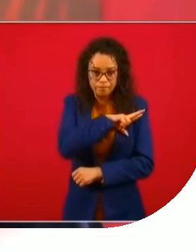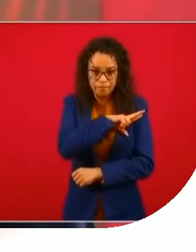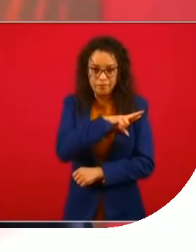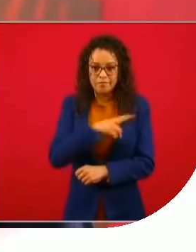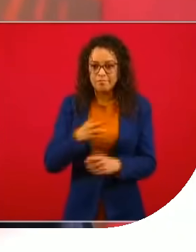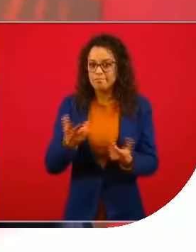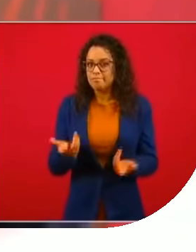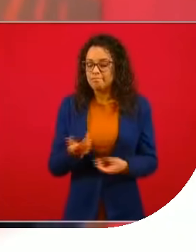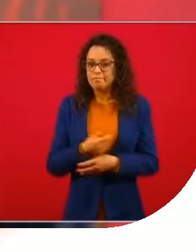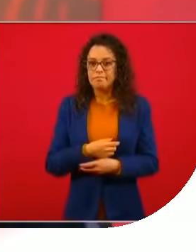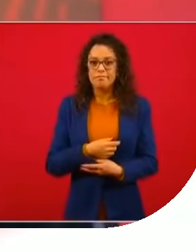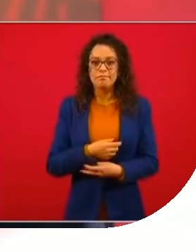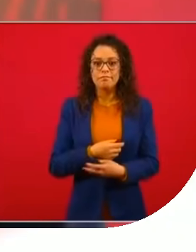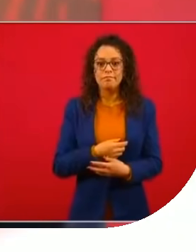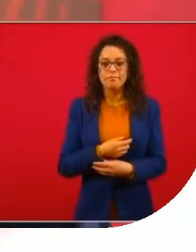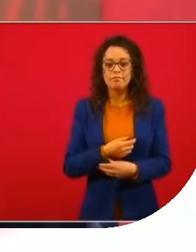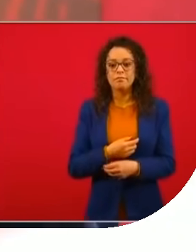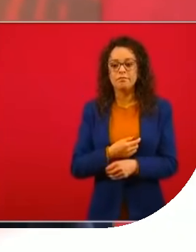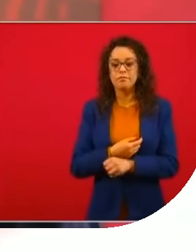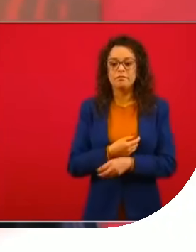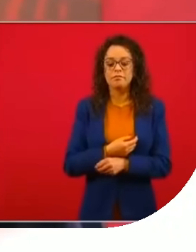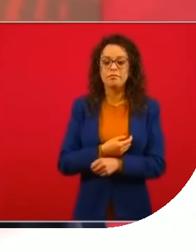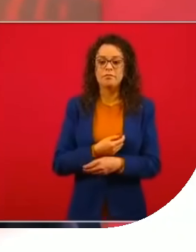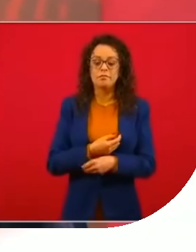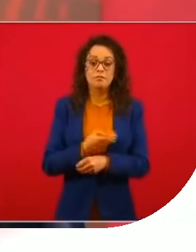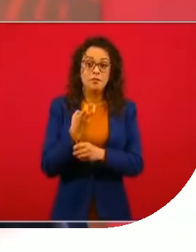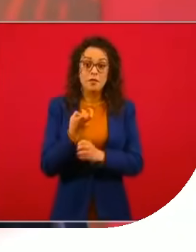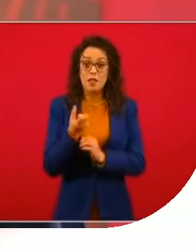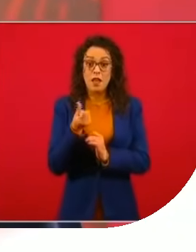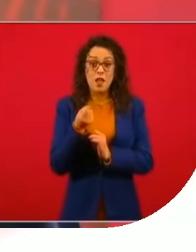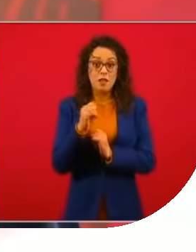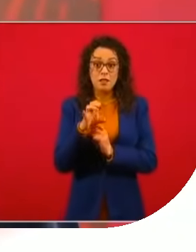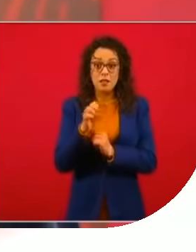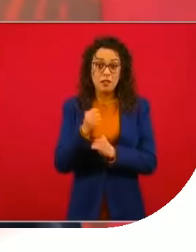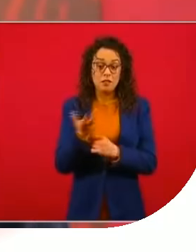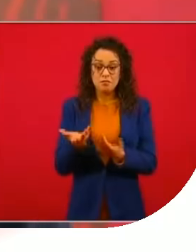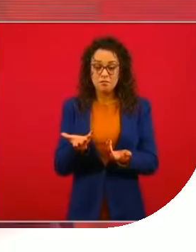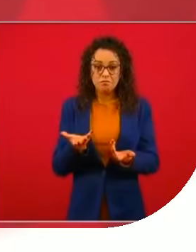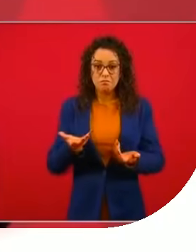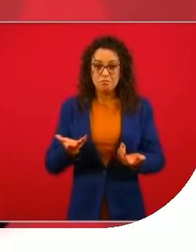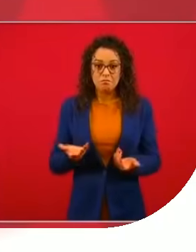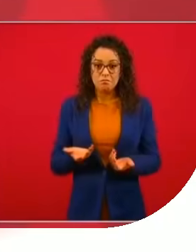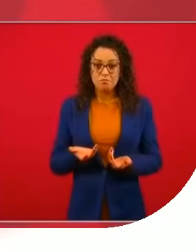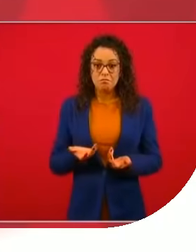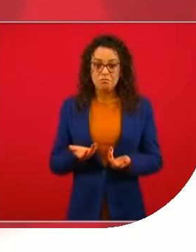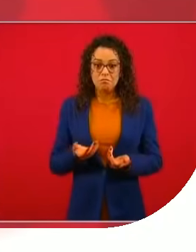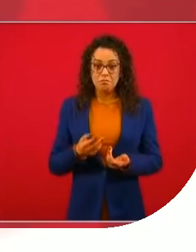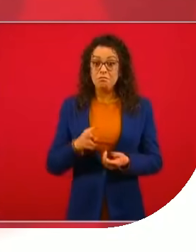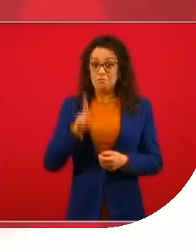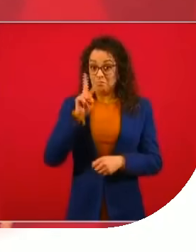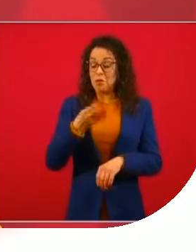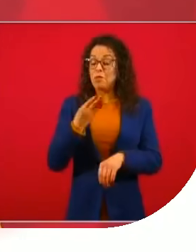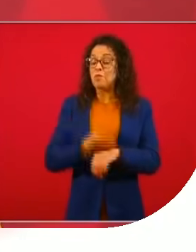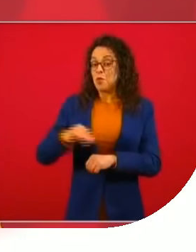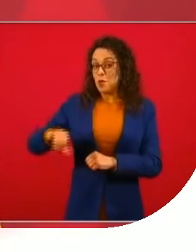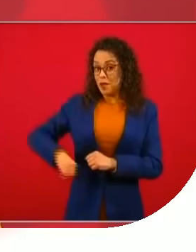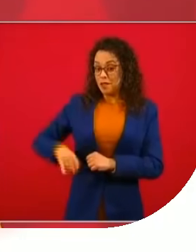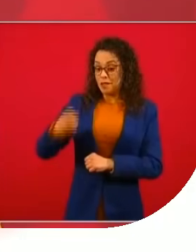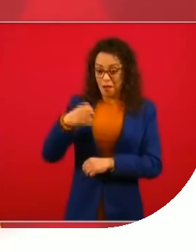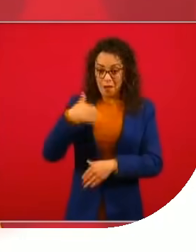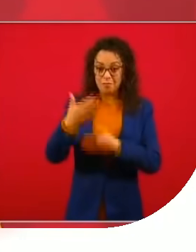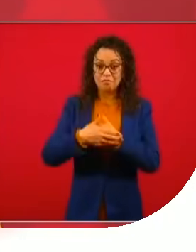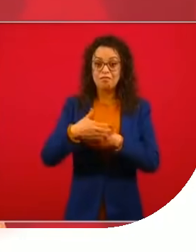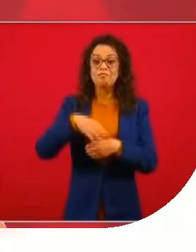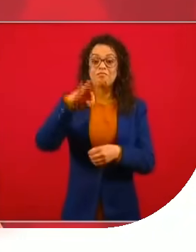Entonces, eso es lo que está en cuestión. Va a ser una elección interesantísima, porque